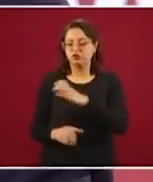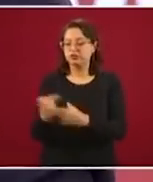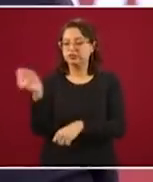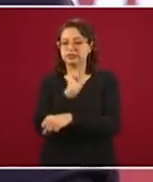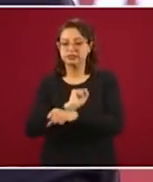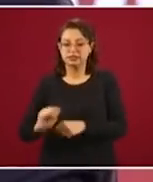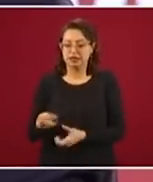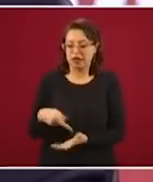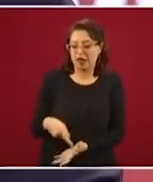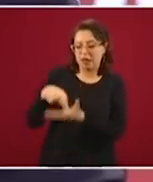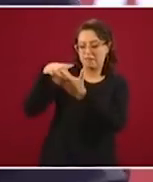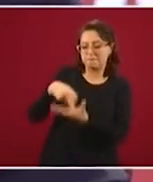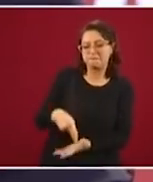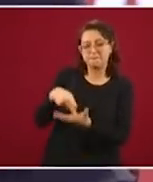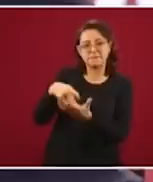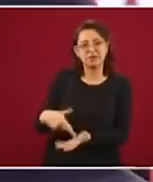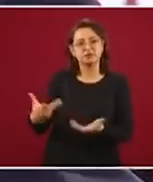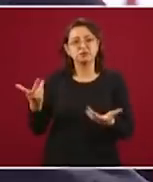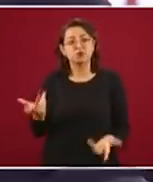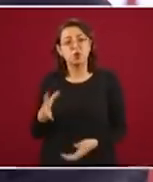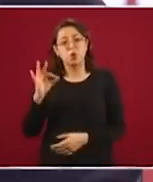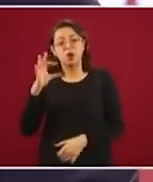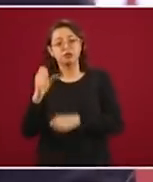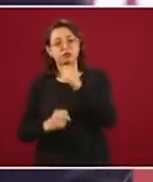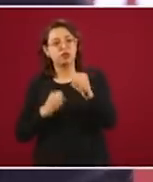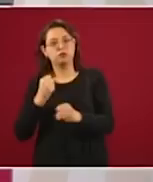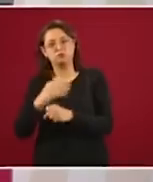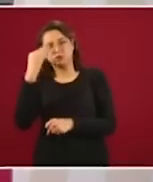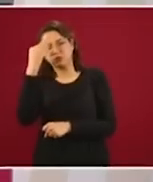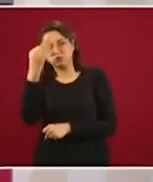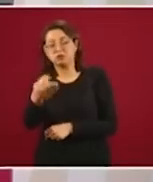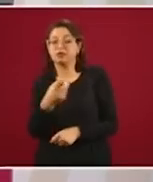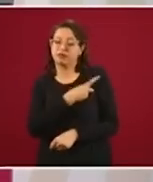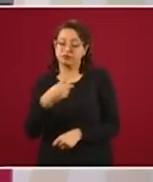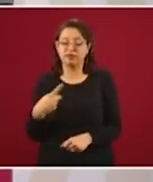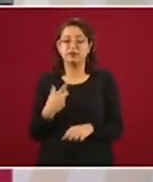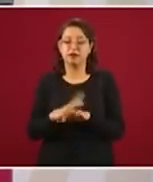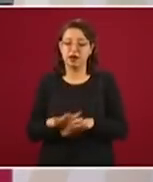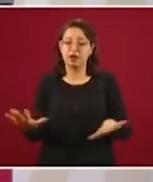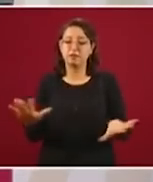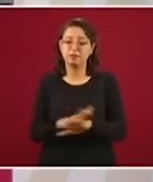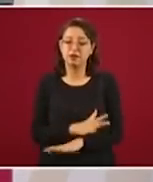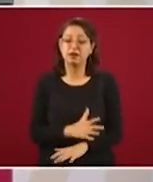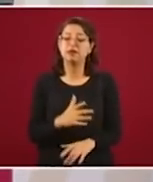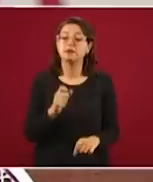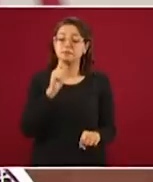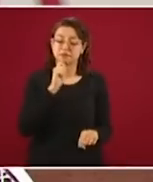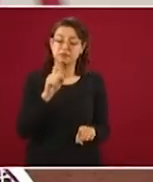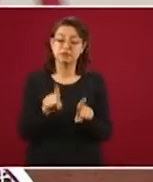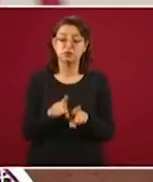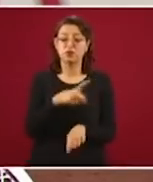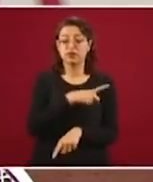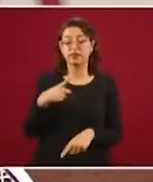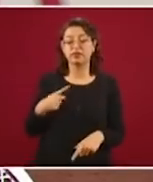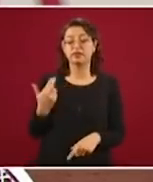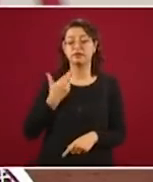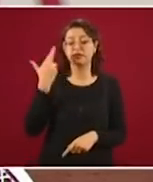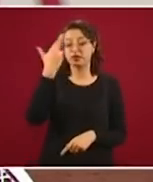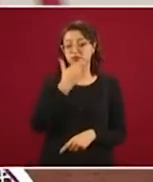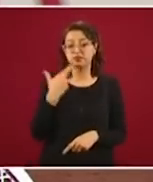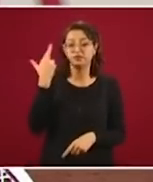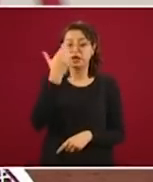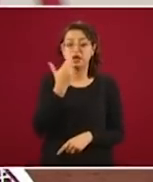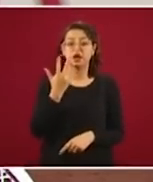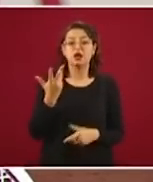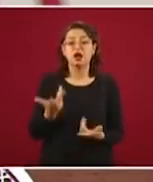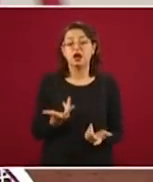llevan 40 años y que no se había invertido nada. Y creo que ahí una de las cosas que vale la pena revisar es cómo en estados